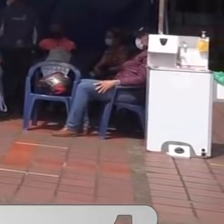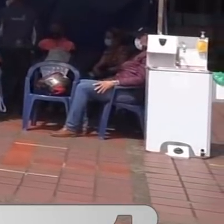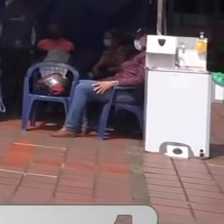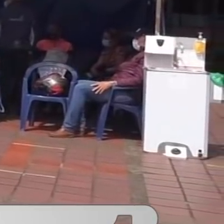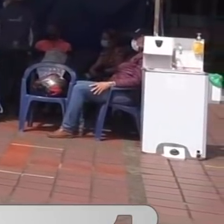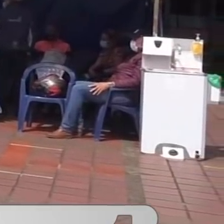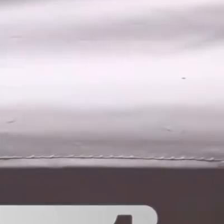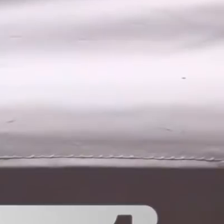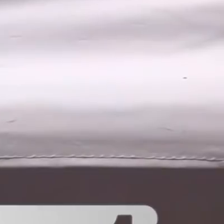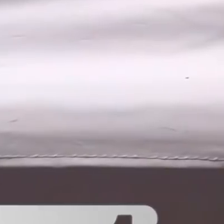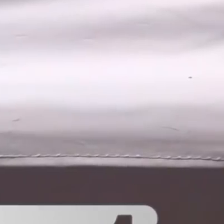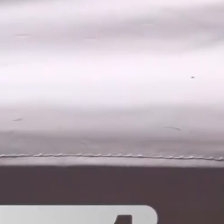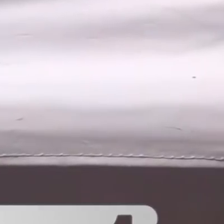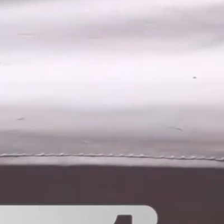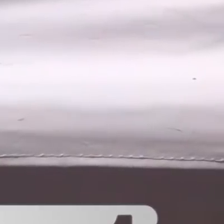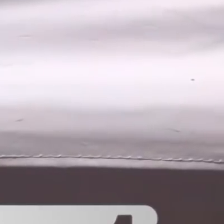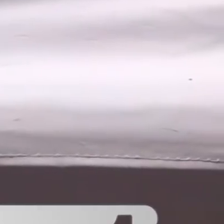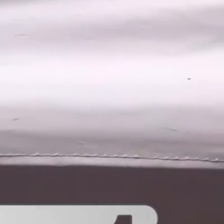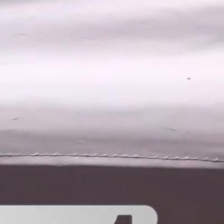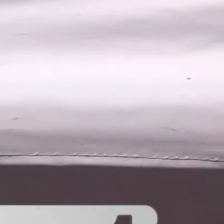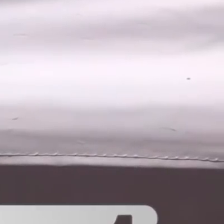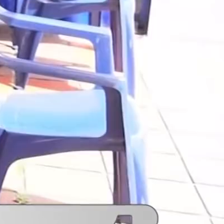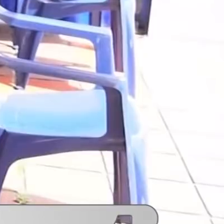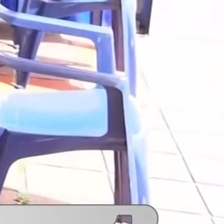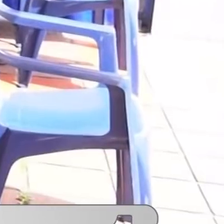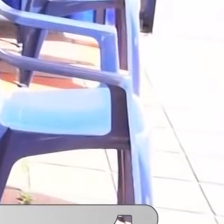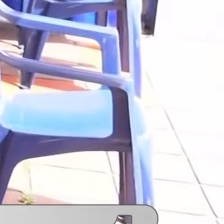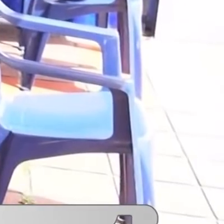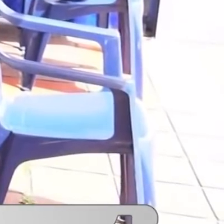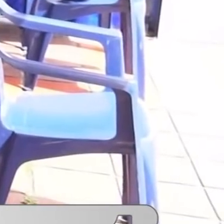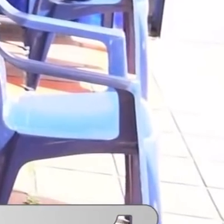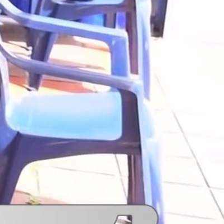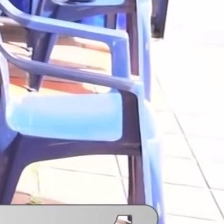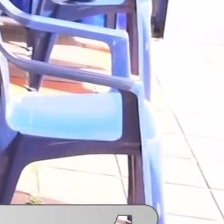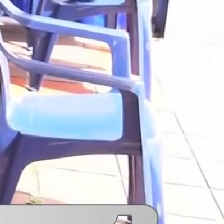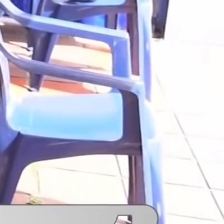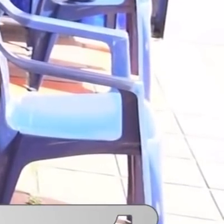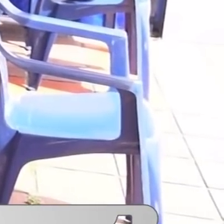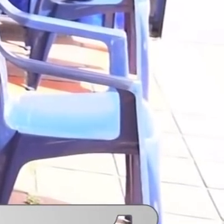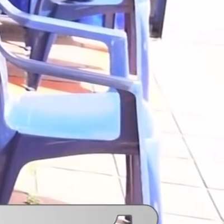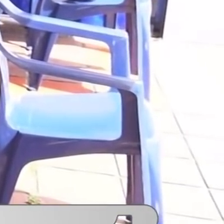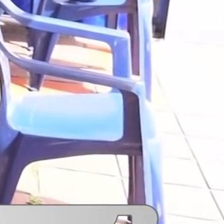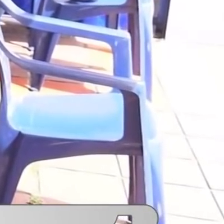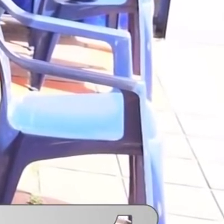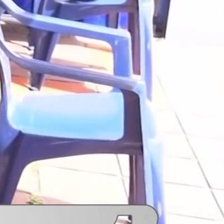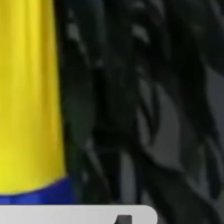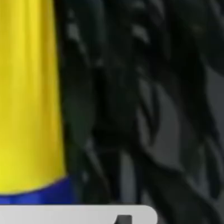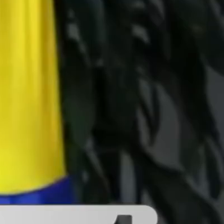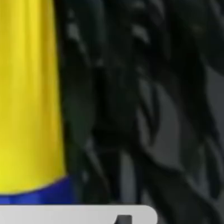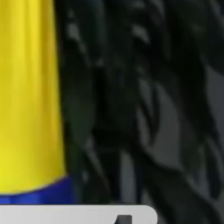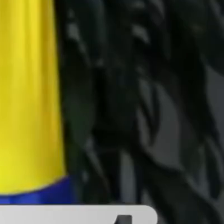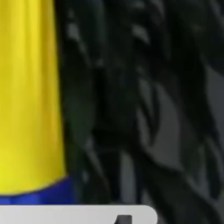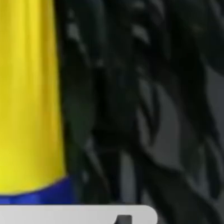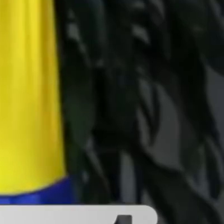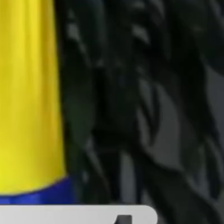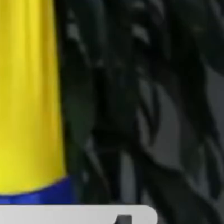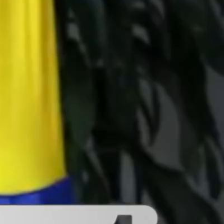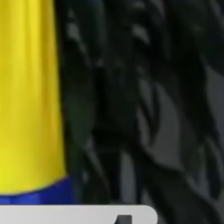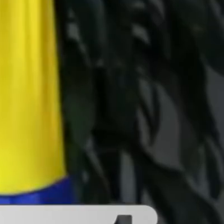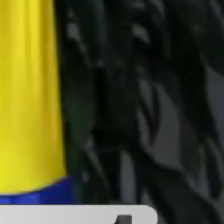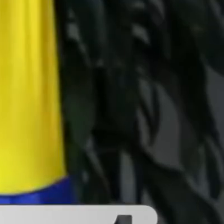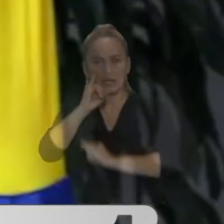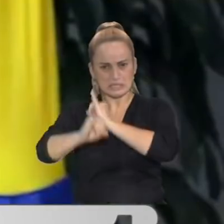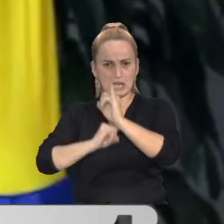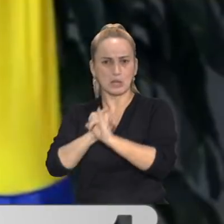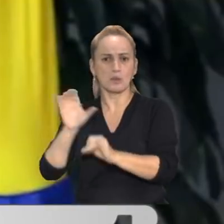migrantes irregulares recibirán la dosis contra el COVID-19 en la capital colombiana. Las personas venezolanas o de otras nacionalidades